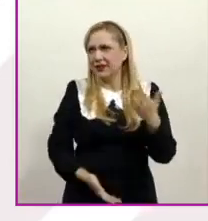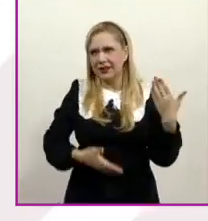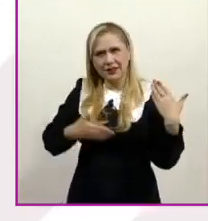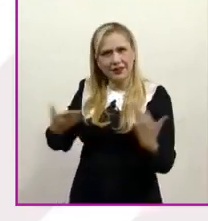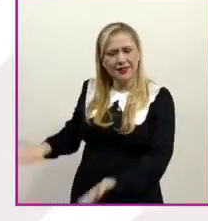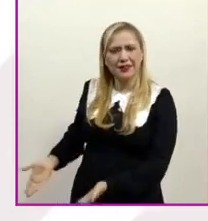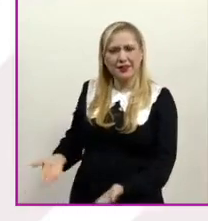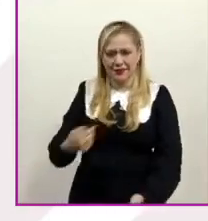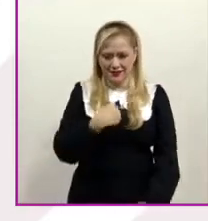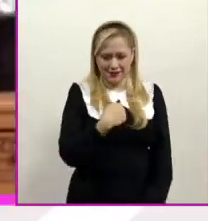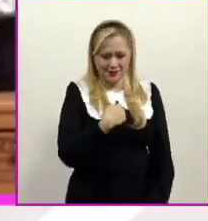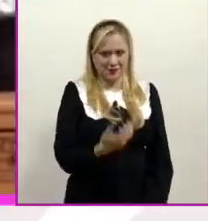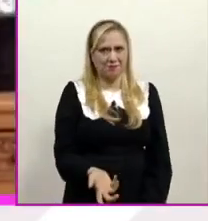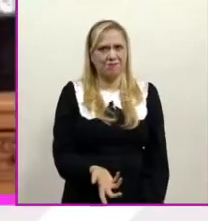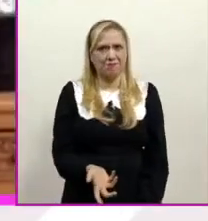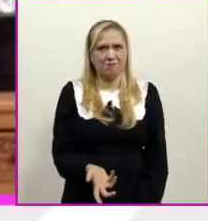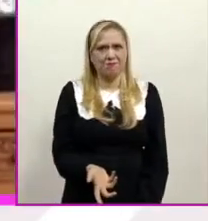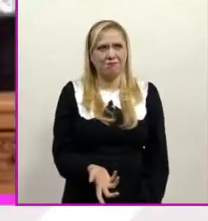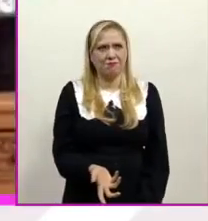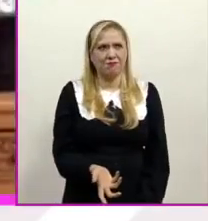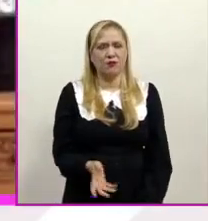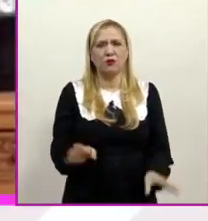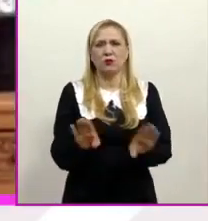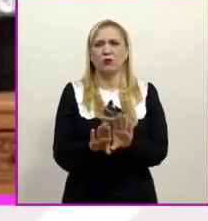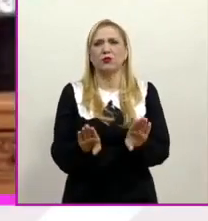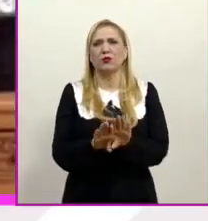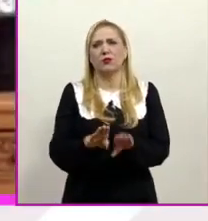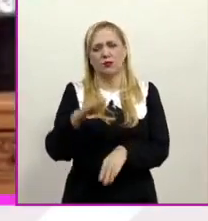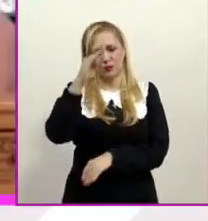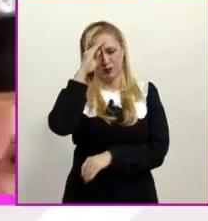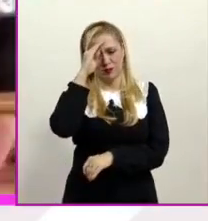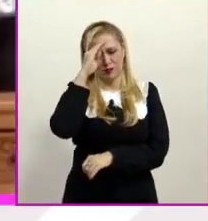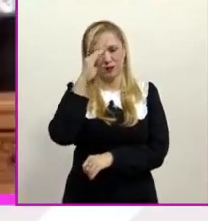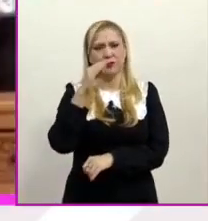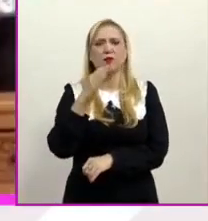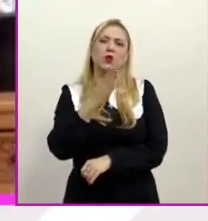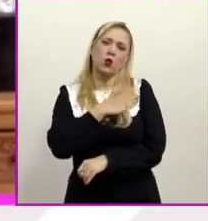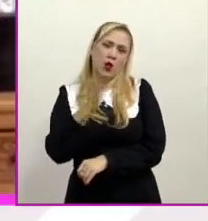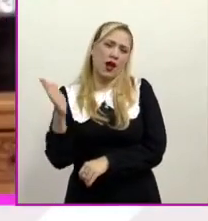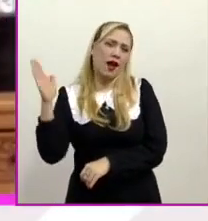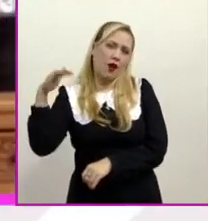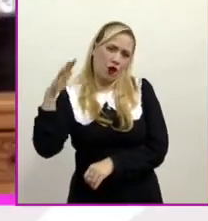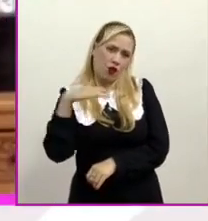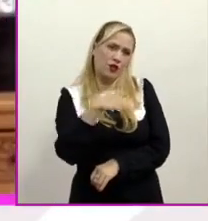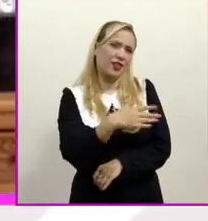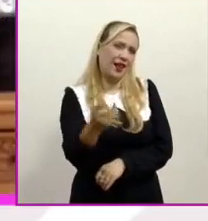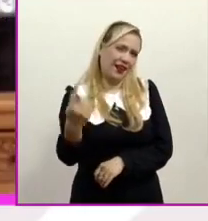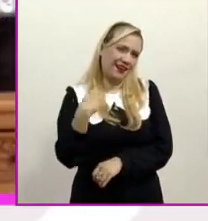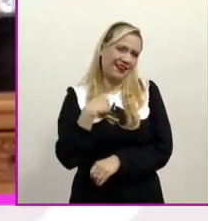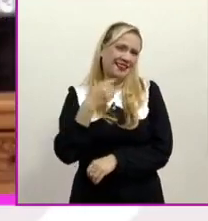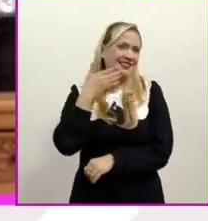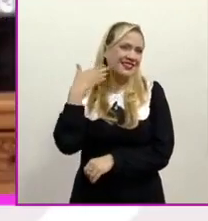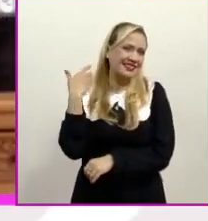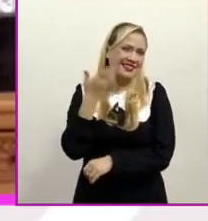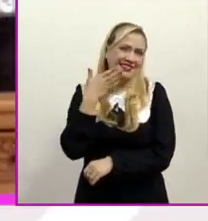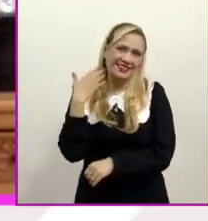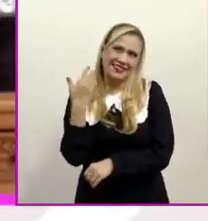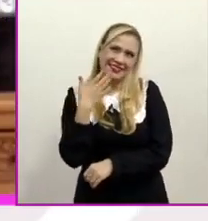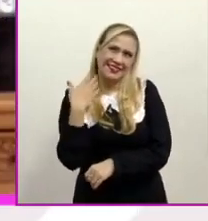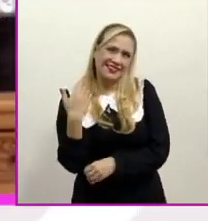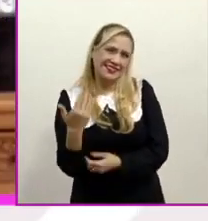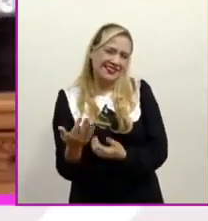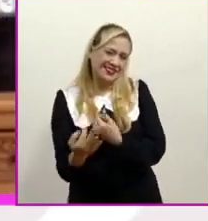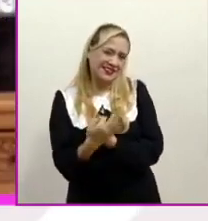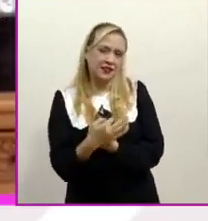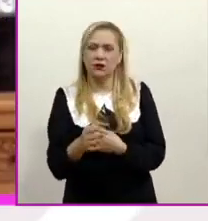contenidos, no por una cuestión de buenondismo, ni por una cuestión, digamos,